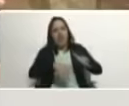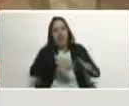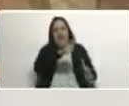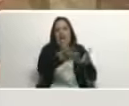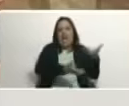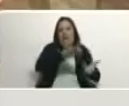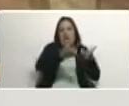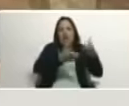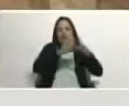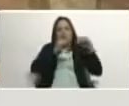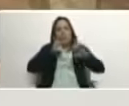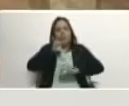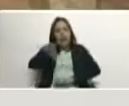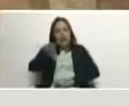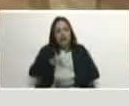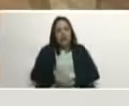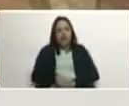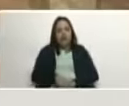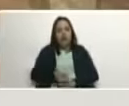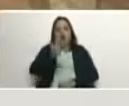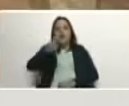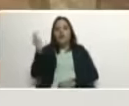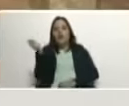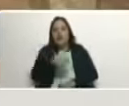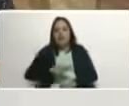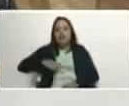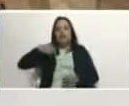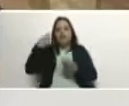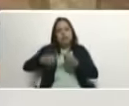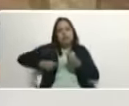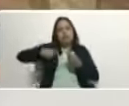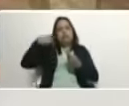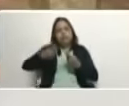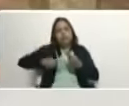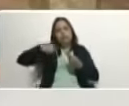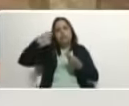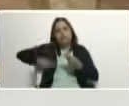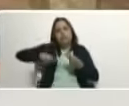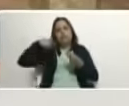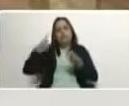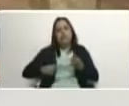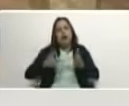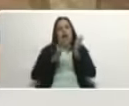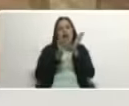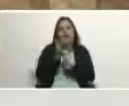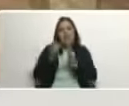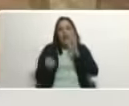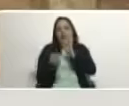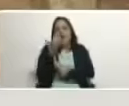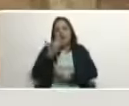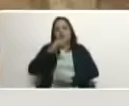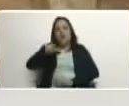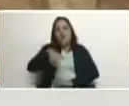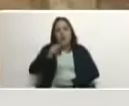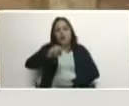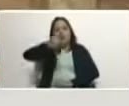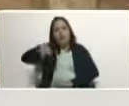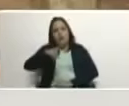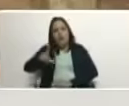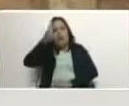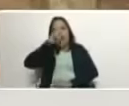país durante 4 meses continuos, desde abril, mayo, junio, julio de